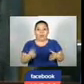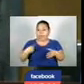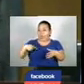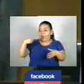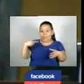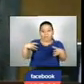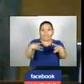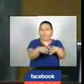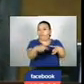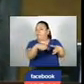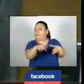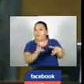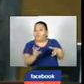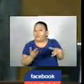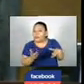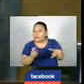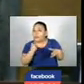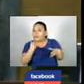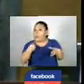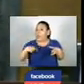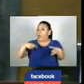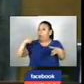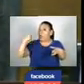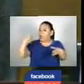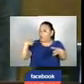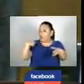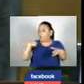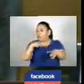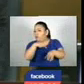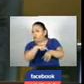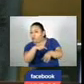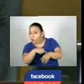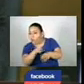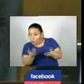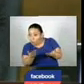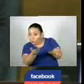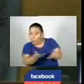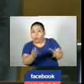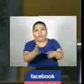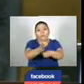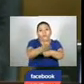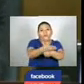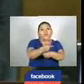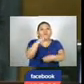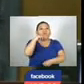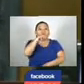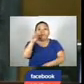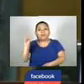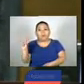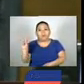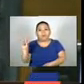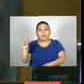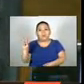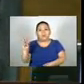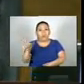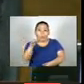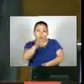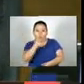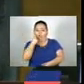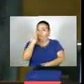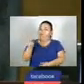ayer se asignó un espacio para la fracción del FMLN, y ahora al